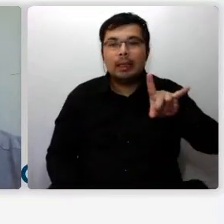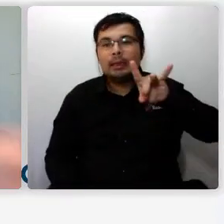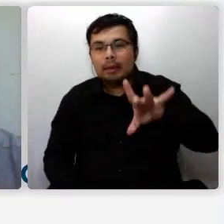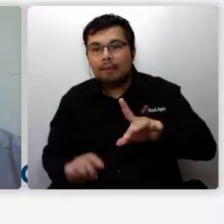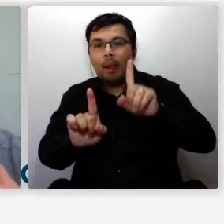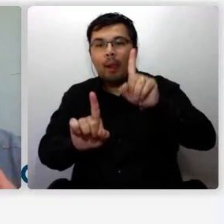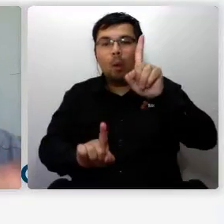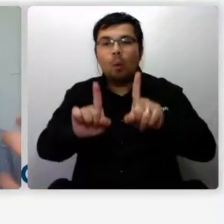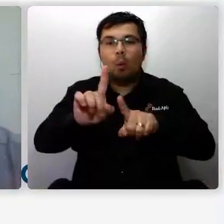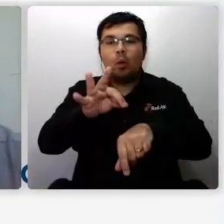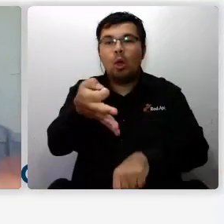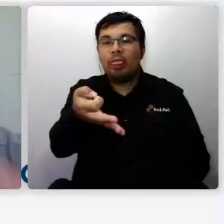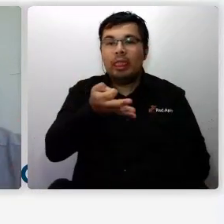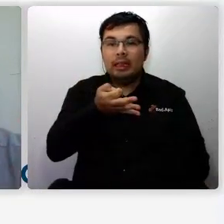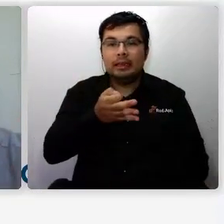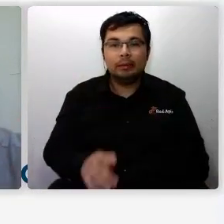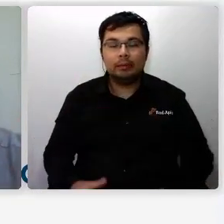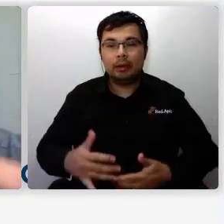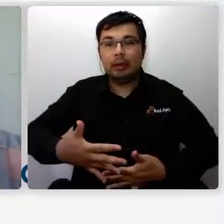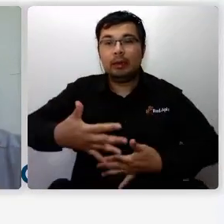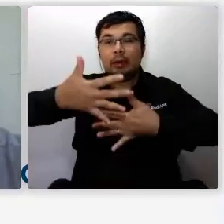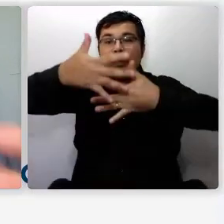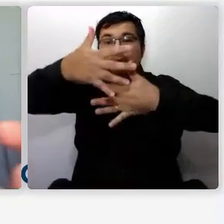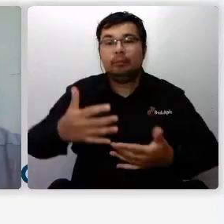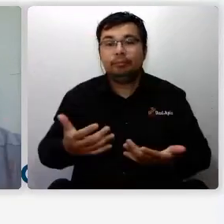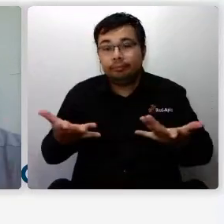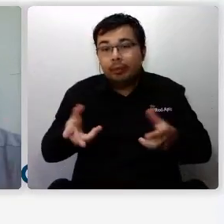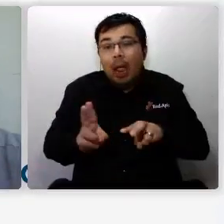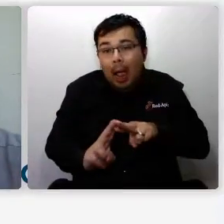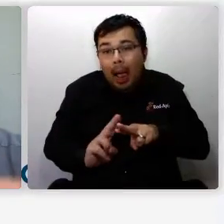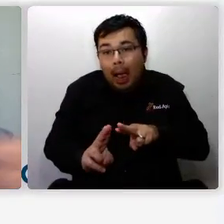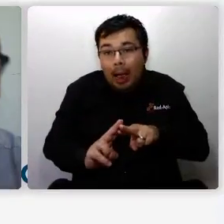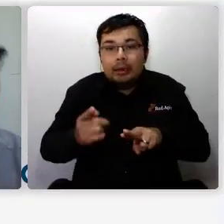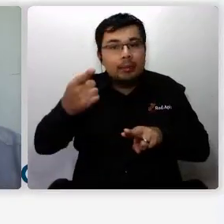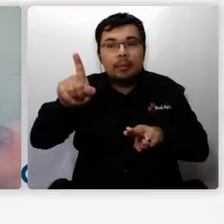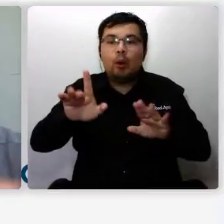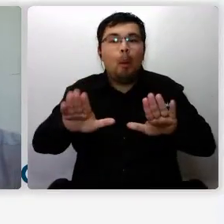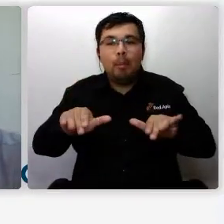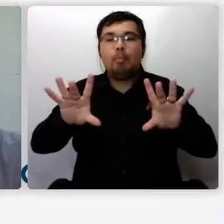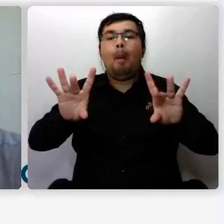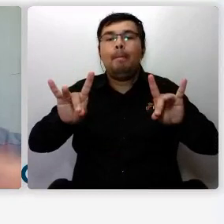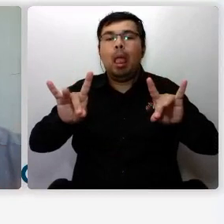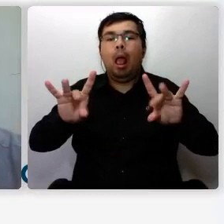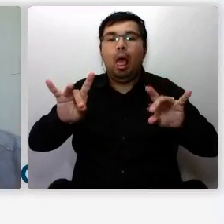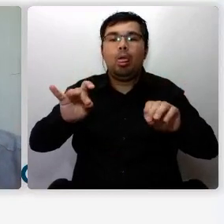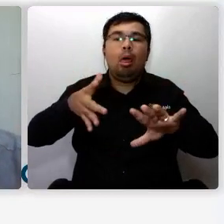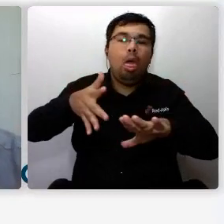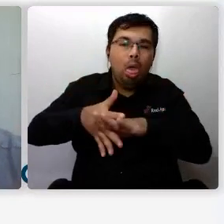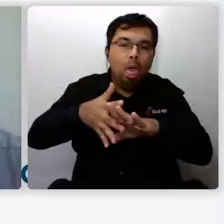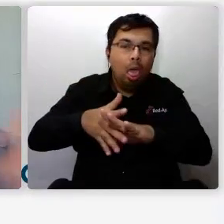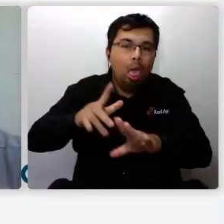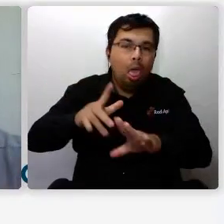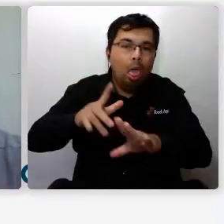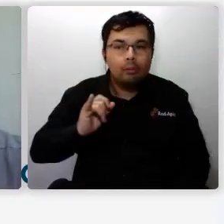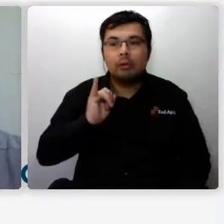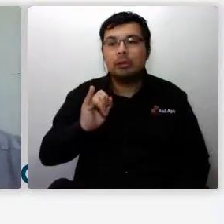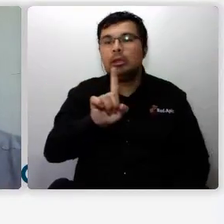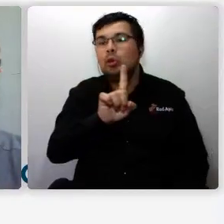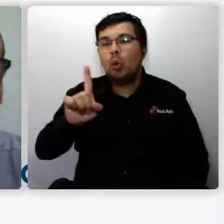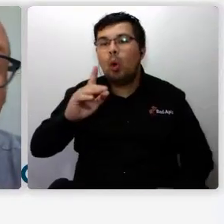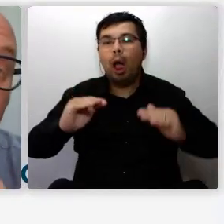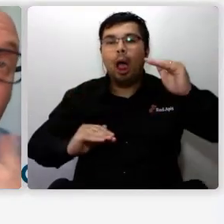del chat que lo hacen y siguen teniendo intermitencia, siguen entre escuchando, a veces sí, a veces no, se les va la señal o